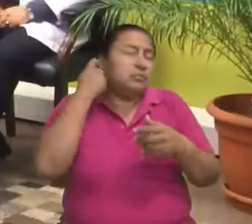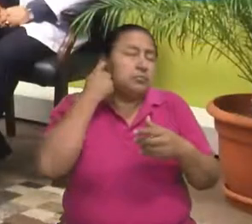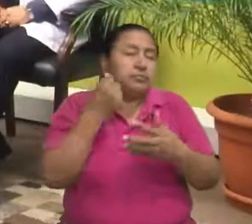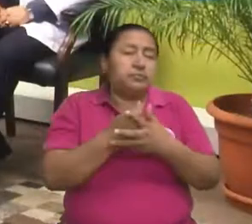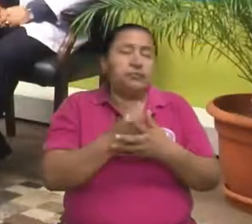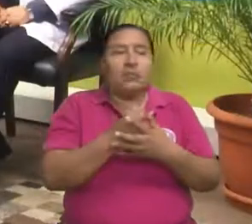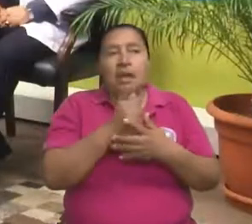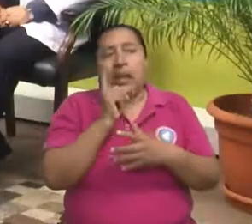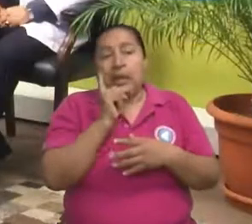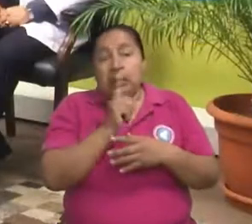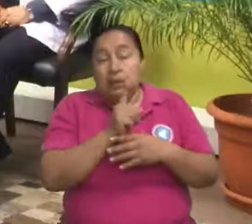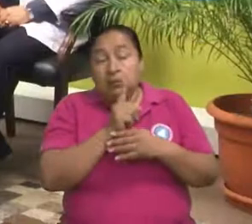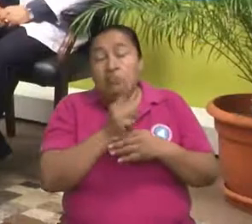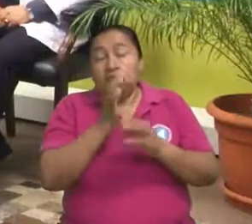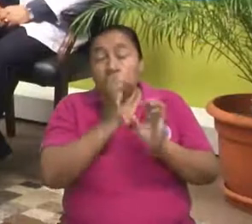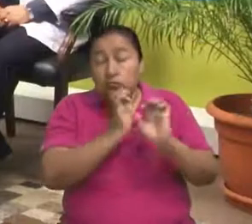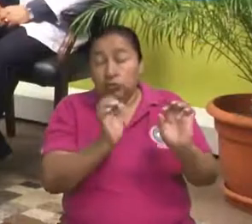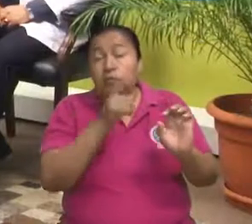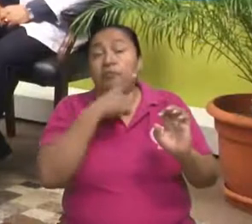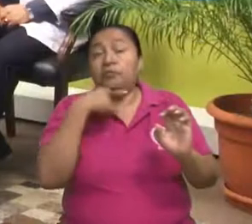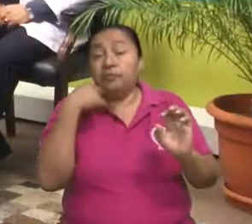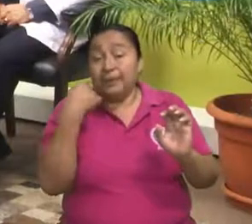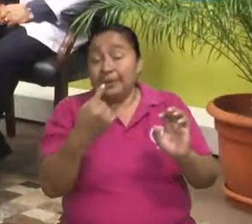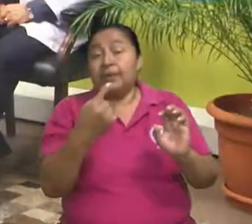en realidad son